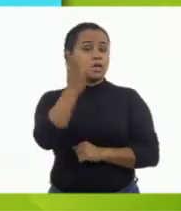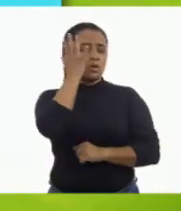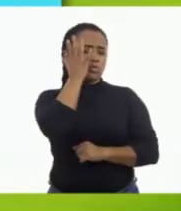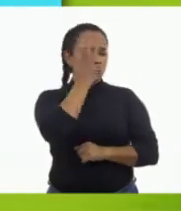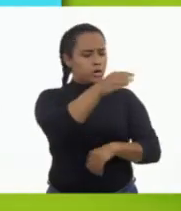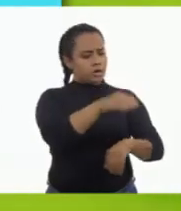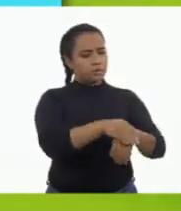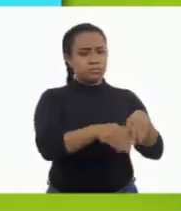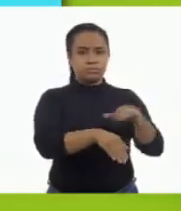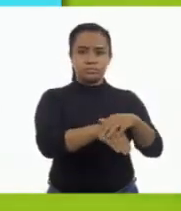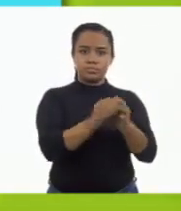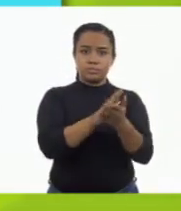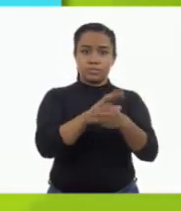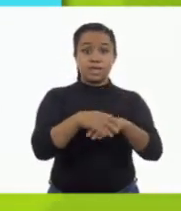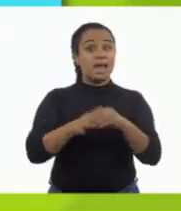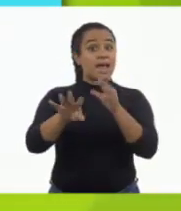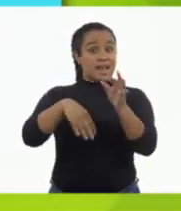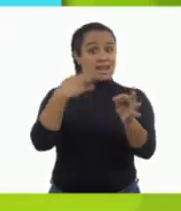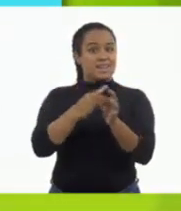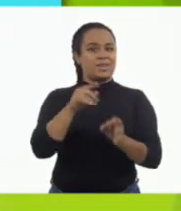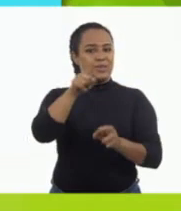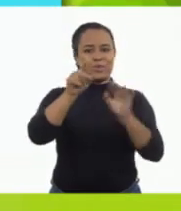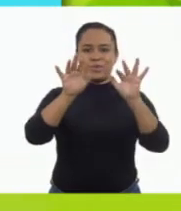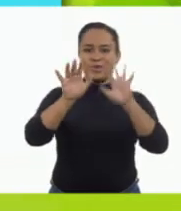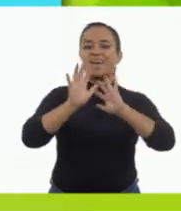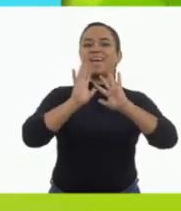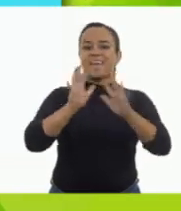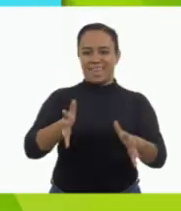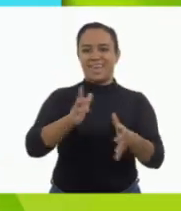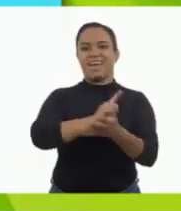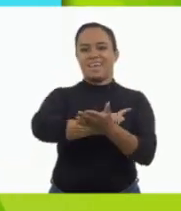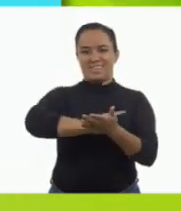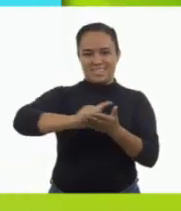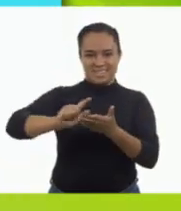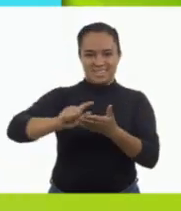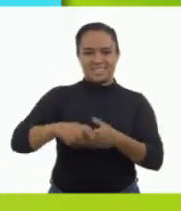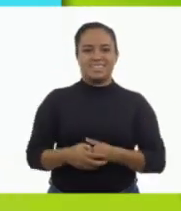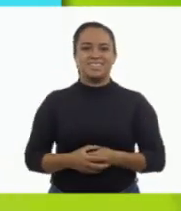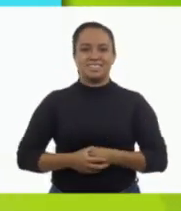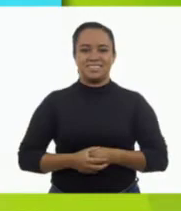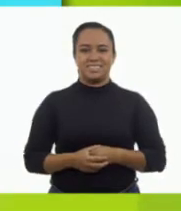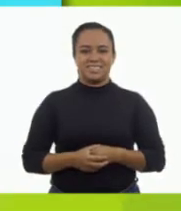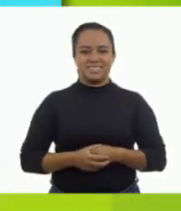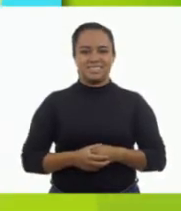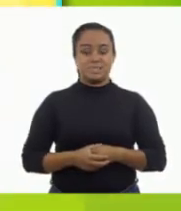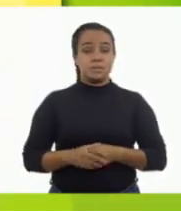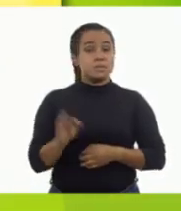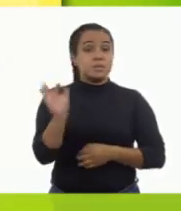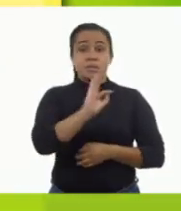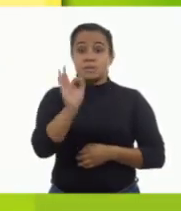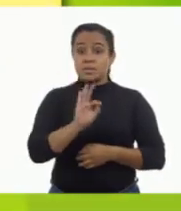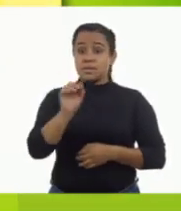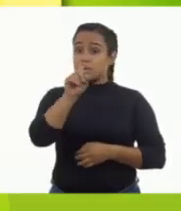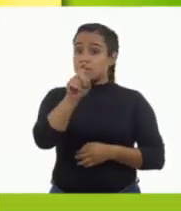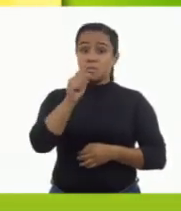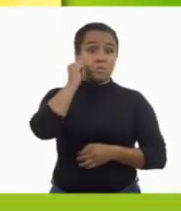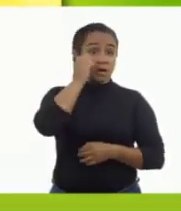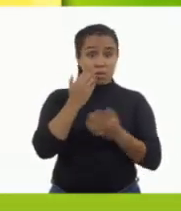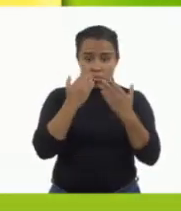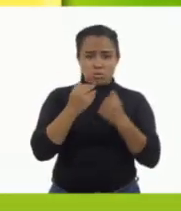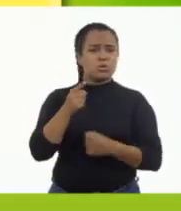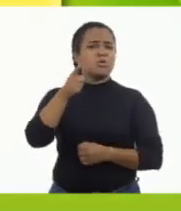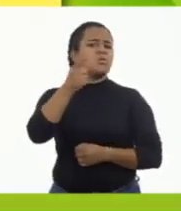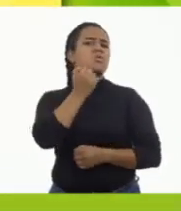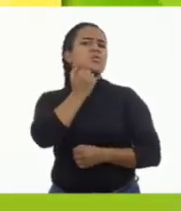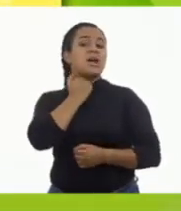Sécalas con una toalla. ¡Y listo! ¡Tus manos están limpias! Si no tienes agua y jabón,